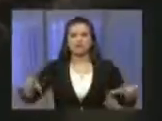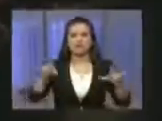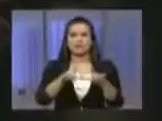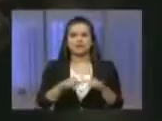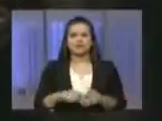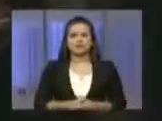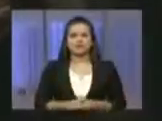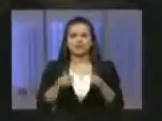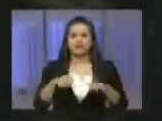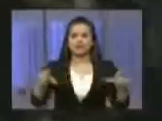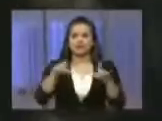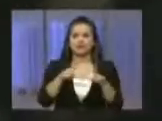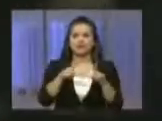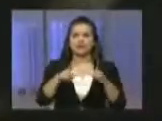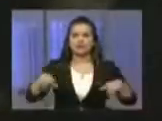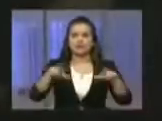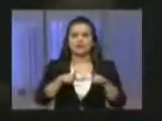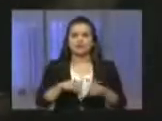de